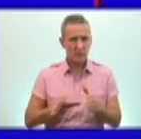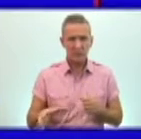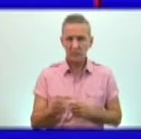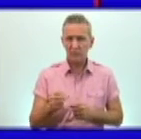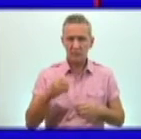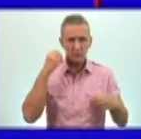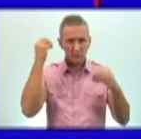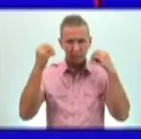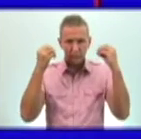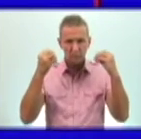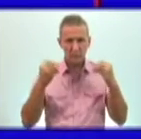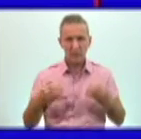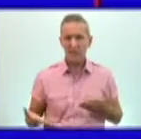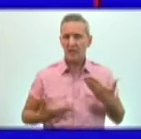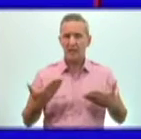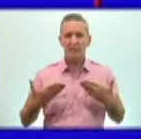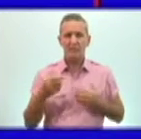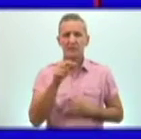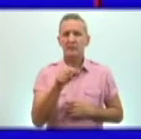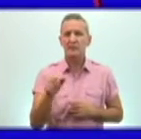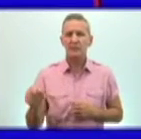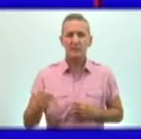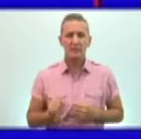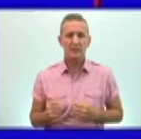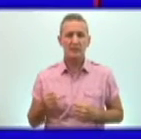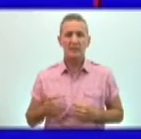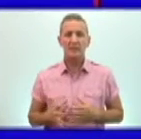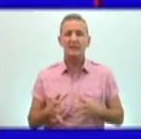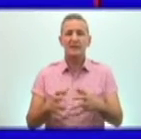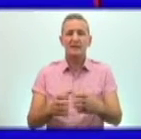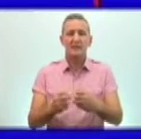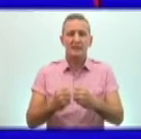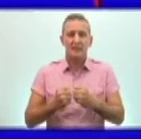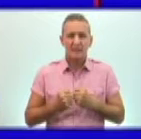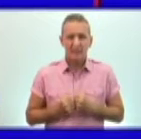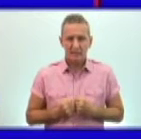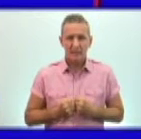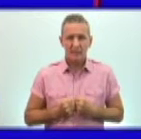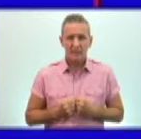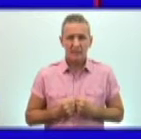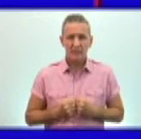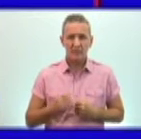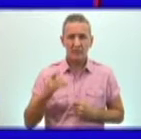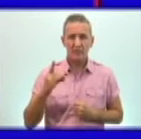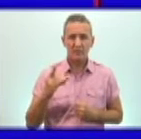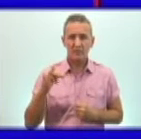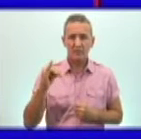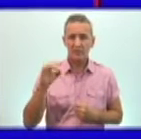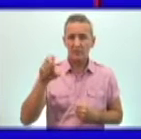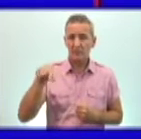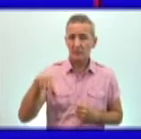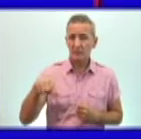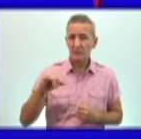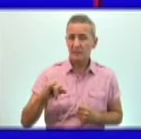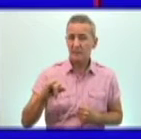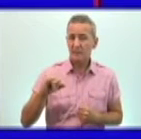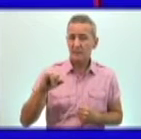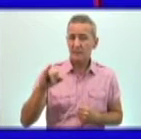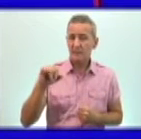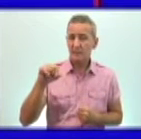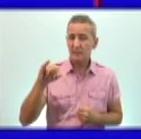La felicidad del ser humano es posible y se alcanza dignificando su vida y la de sus semejantes. Por lo tanto, esos